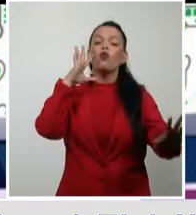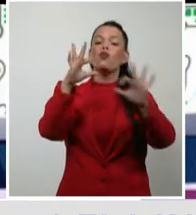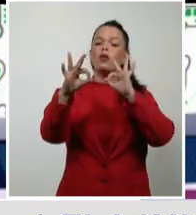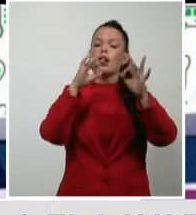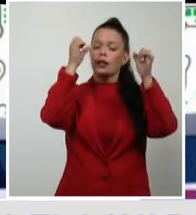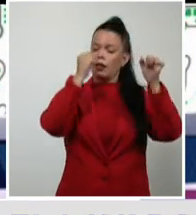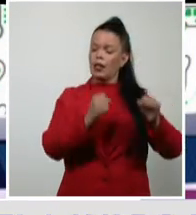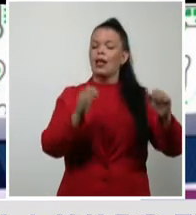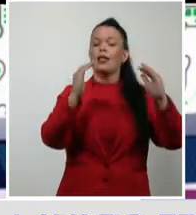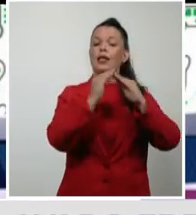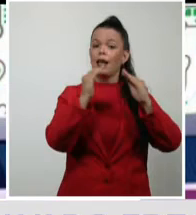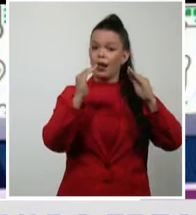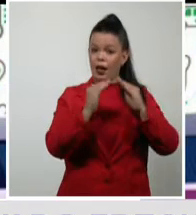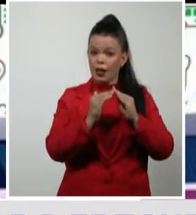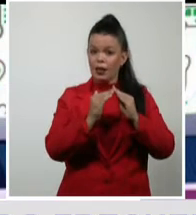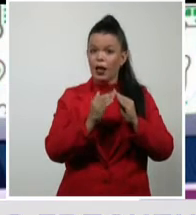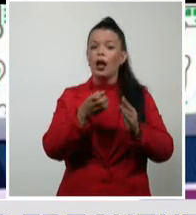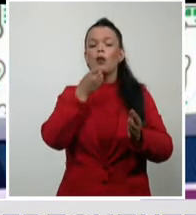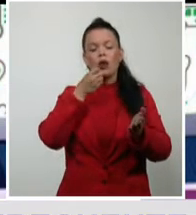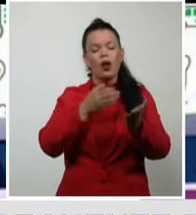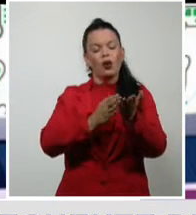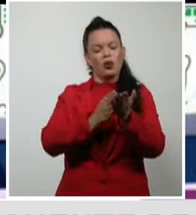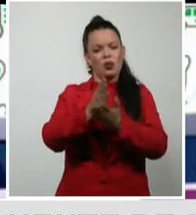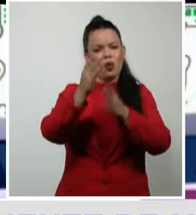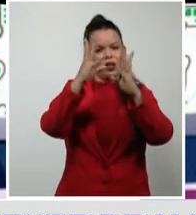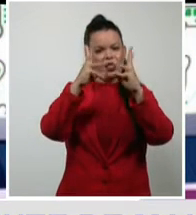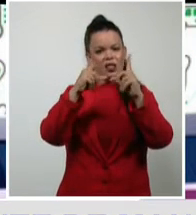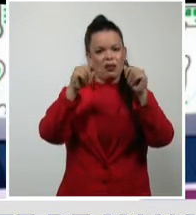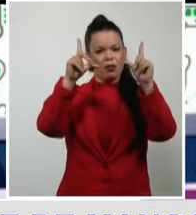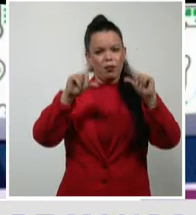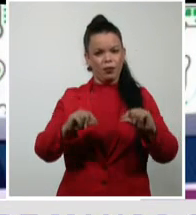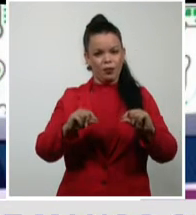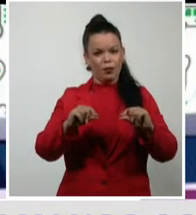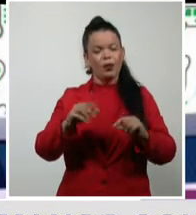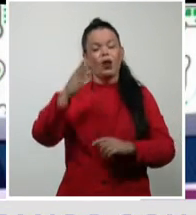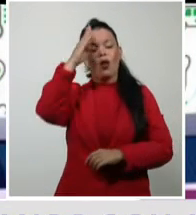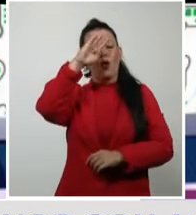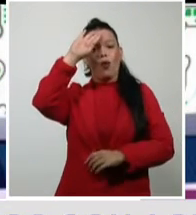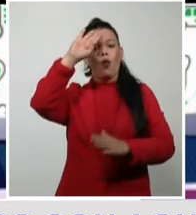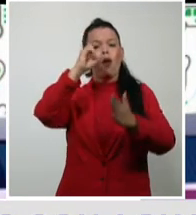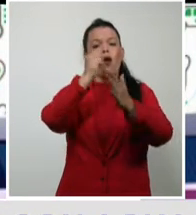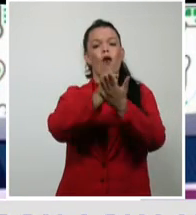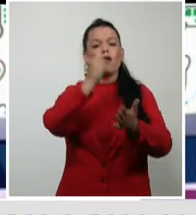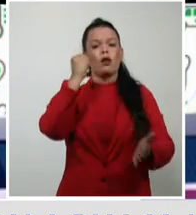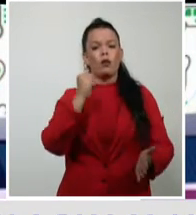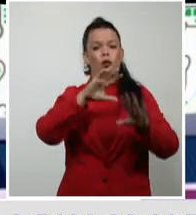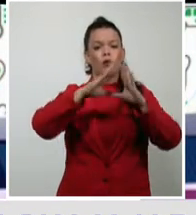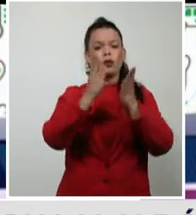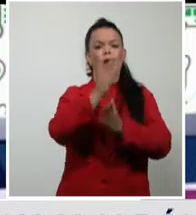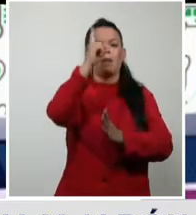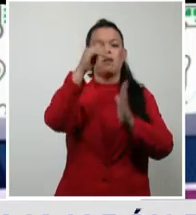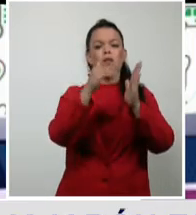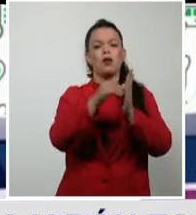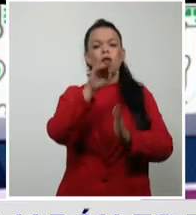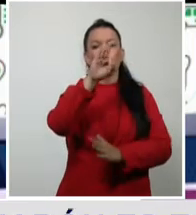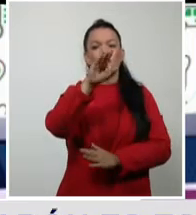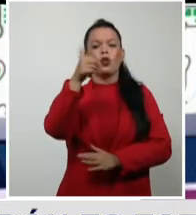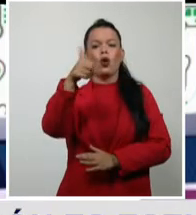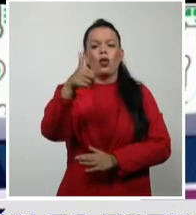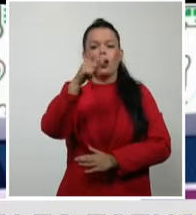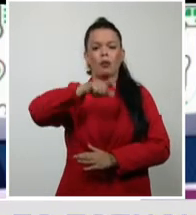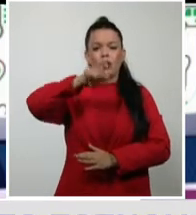estos resultados. Cuba también confirmó hasta este momento un acumulado total de 1.810 pacientes diagnosticados